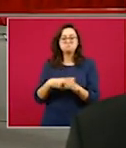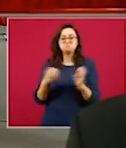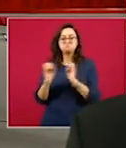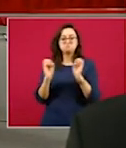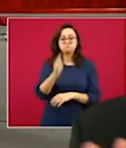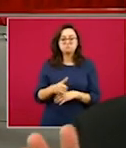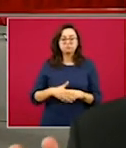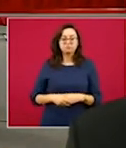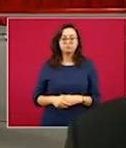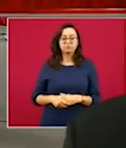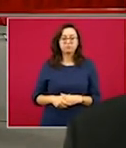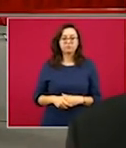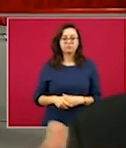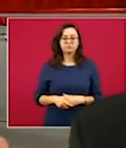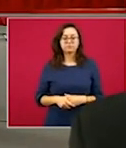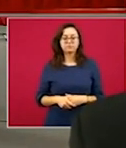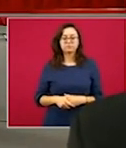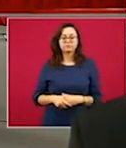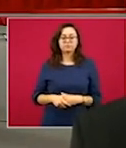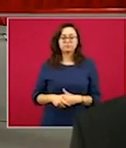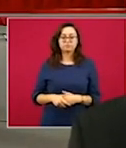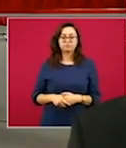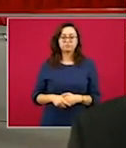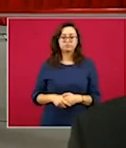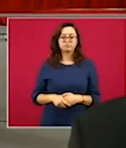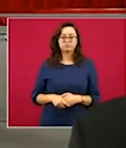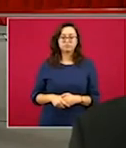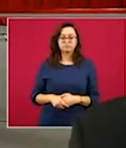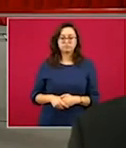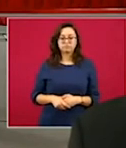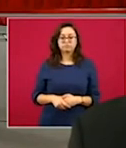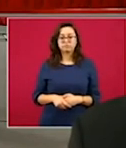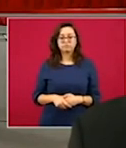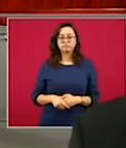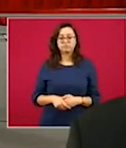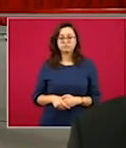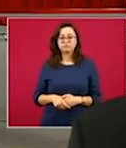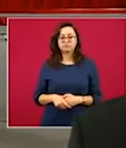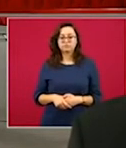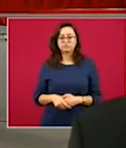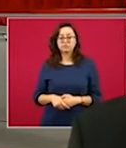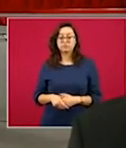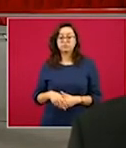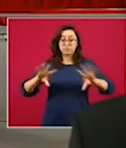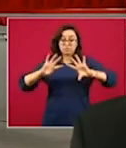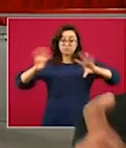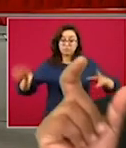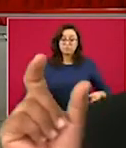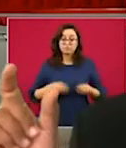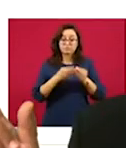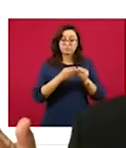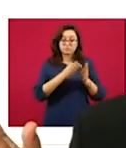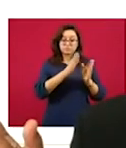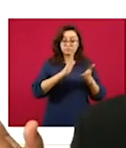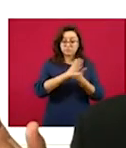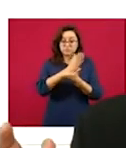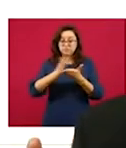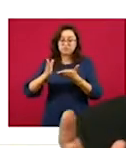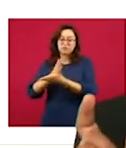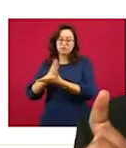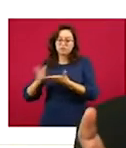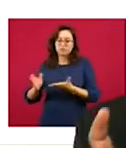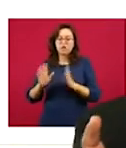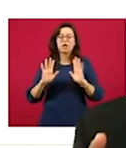podríamos, en el escenario de que formáramos parte de estos 31 millones de mexicanos, ser asintomáticos. El otro 20%